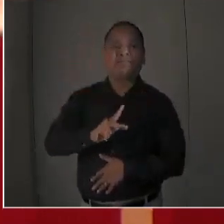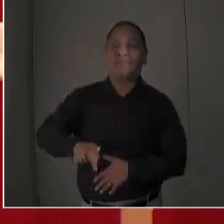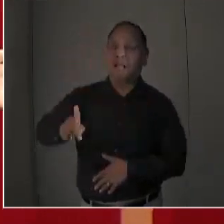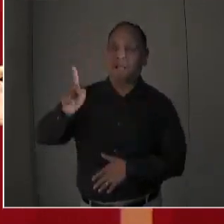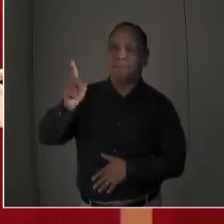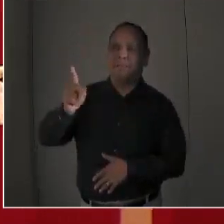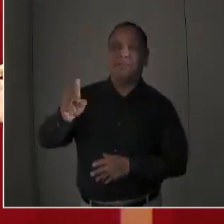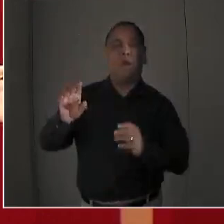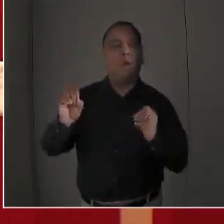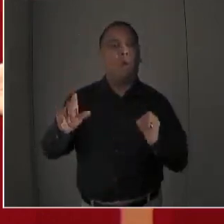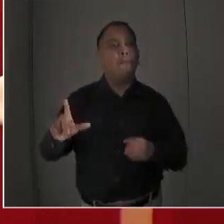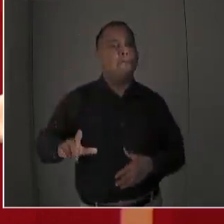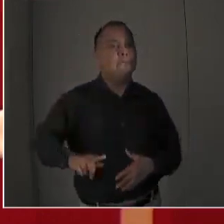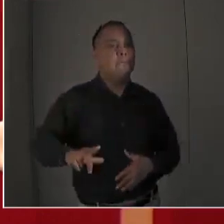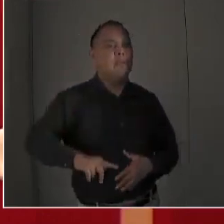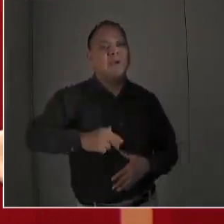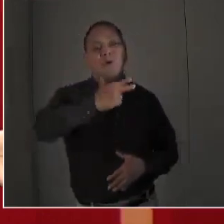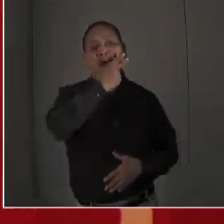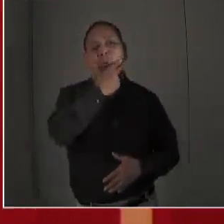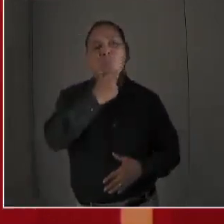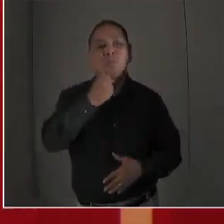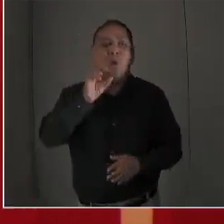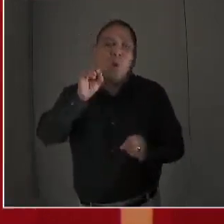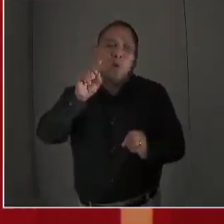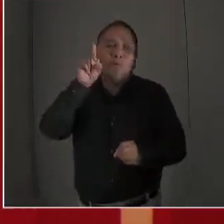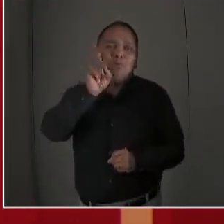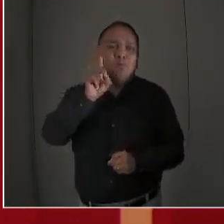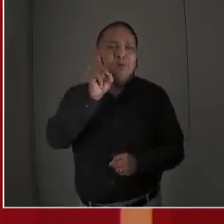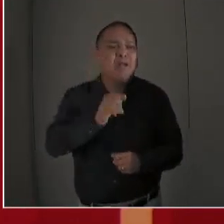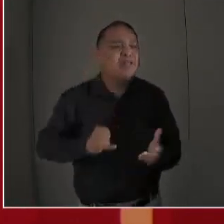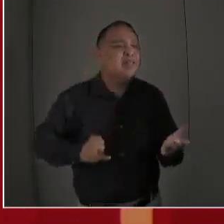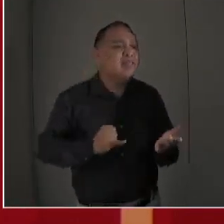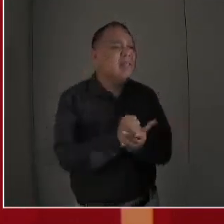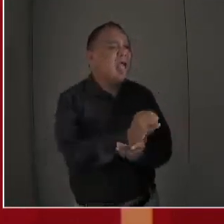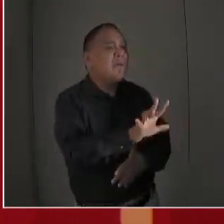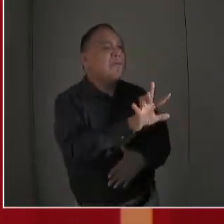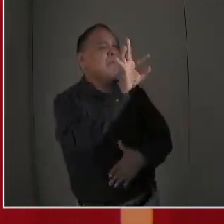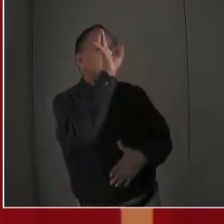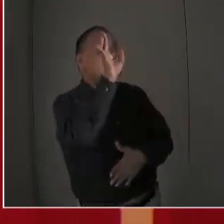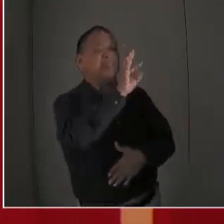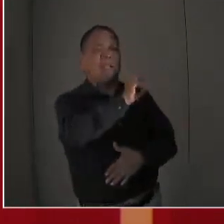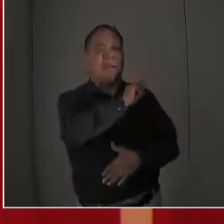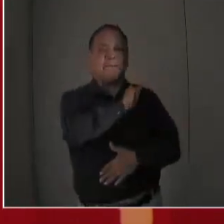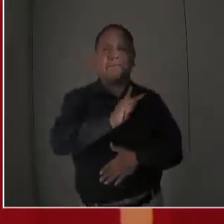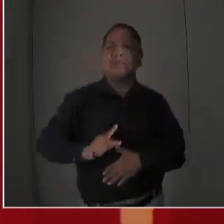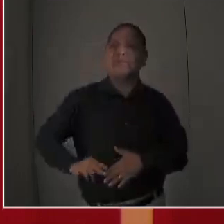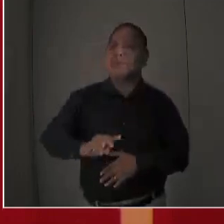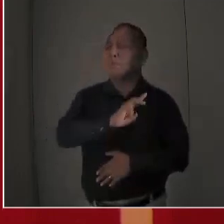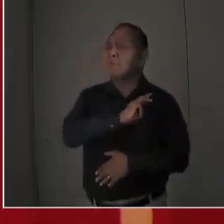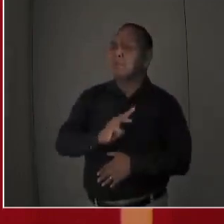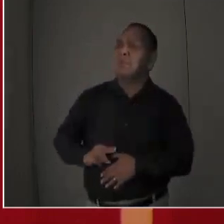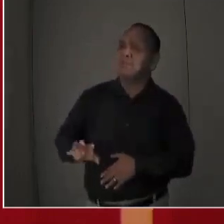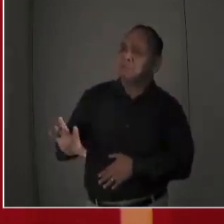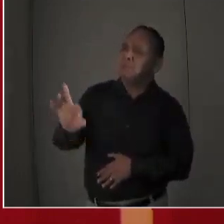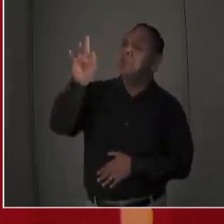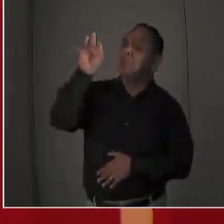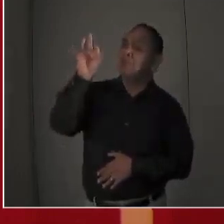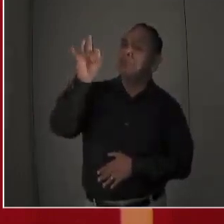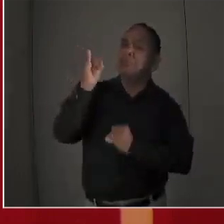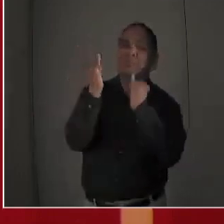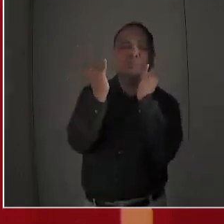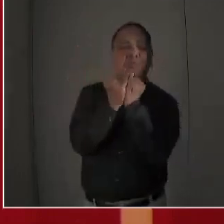su gobernador o su gobernadora, como decide quién es su presidente municipal, también que el pueblo